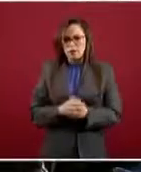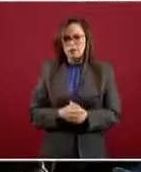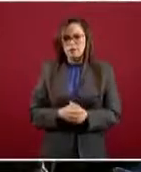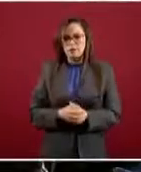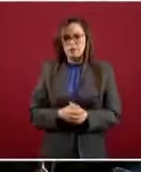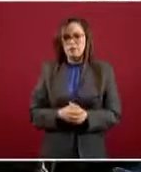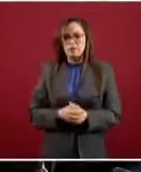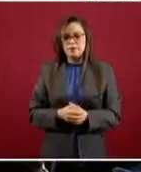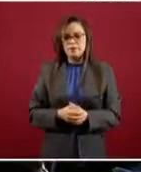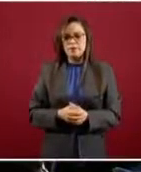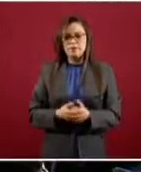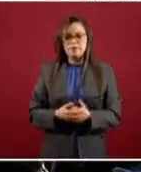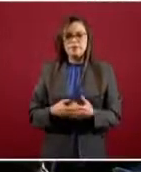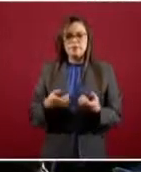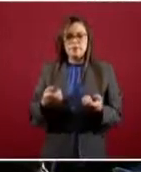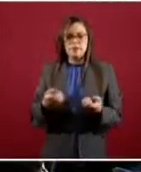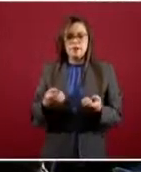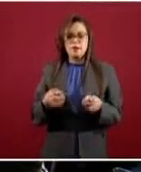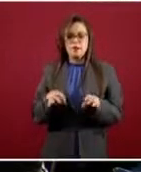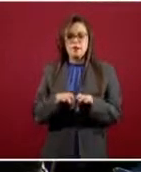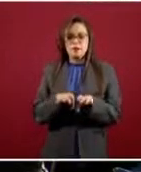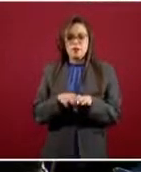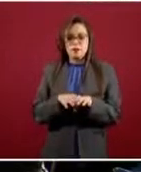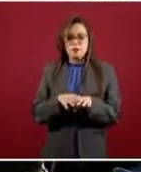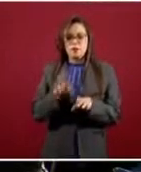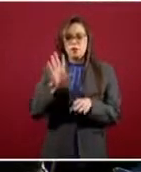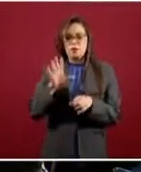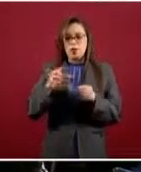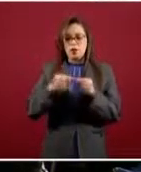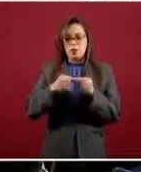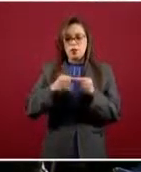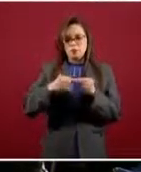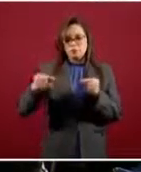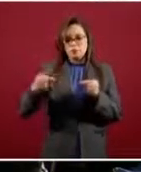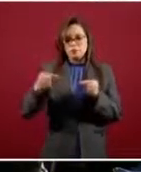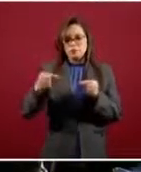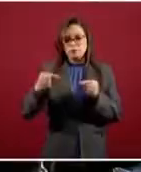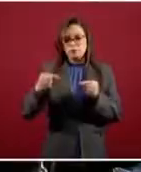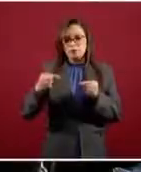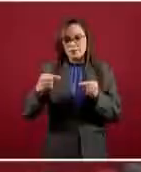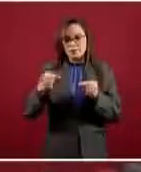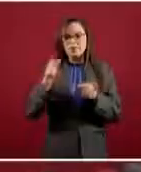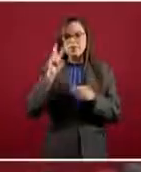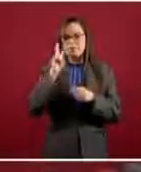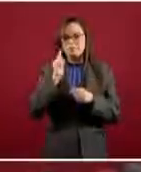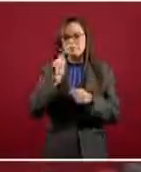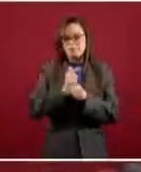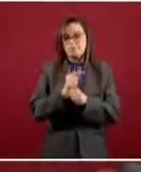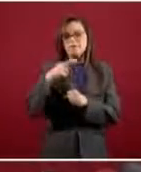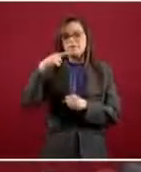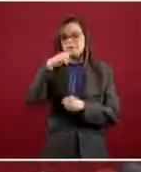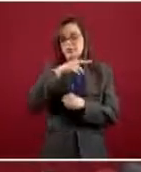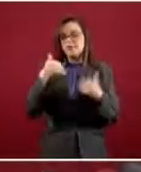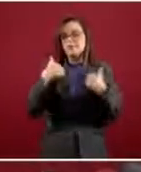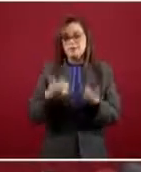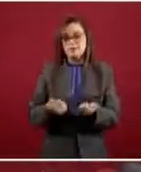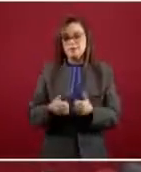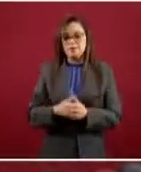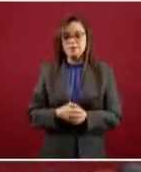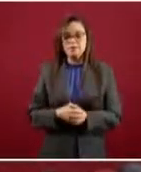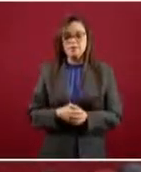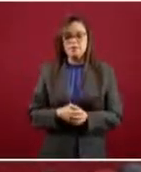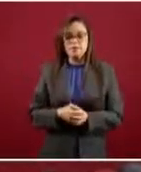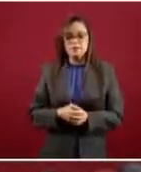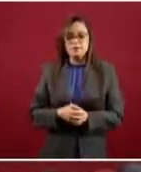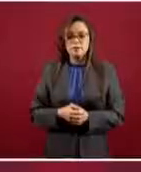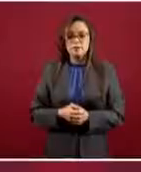es un sinónimo de pruebas rápidas, es tira reactiva. Para pronta referencia de la mayoría de la población, es